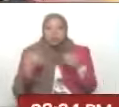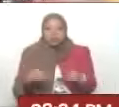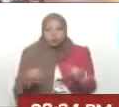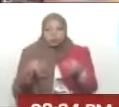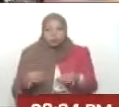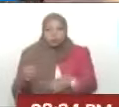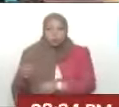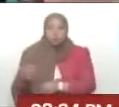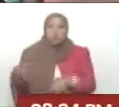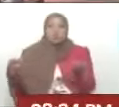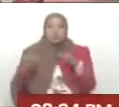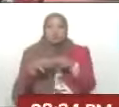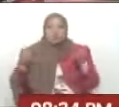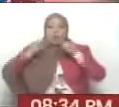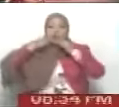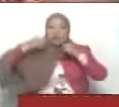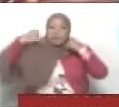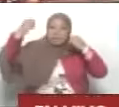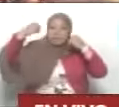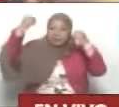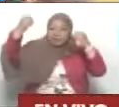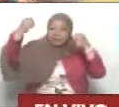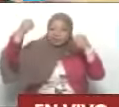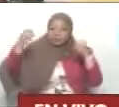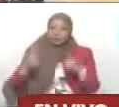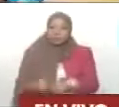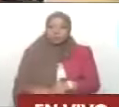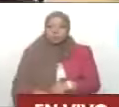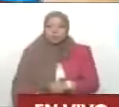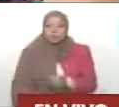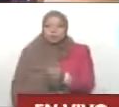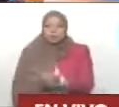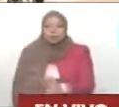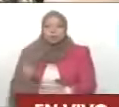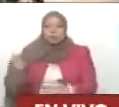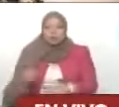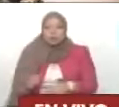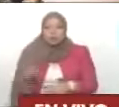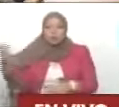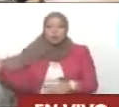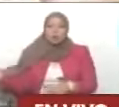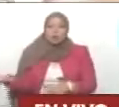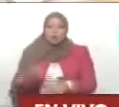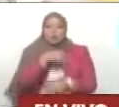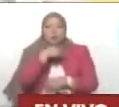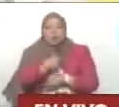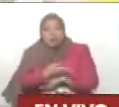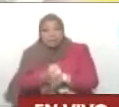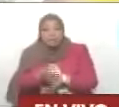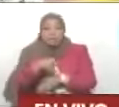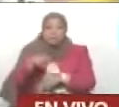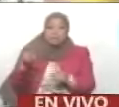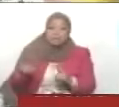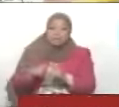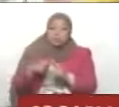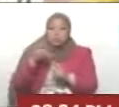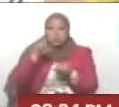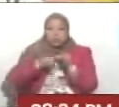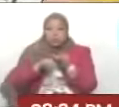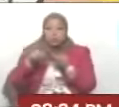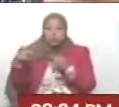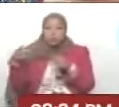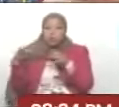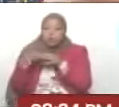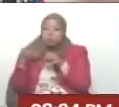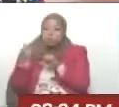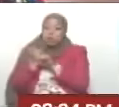Estaba reunido con el comando de campaña ahora en la tarde, más temprano. Por eso es que Cilia no vino, porque se quedó en la